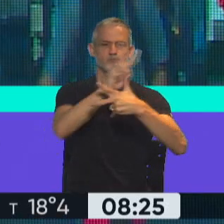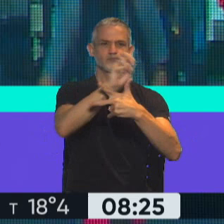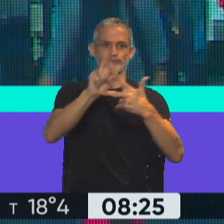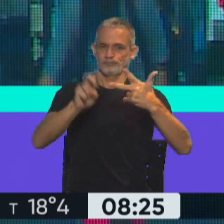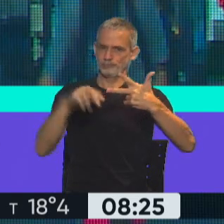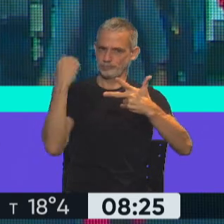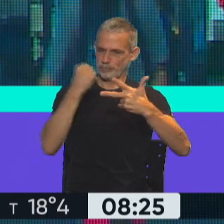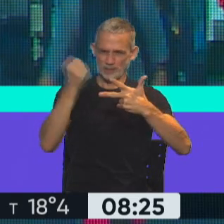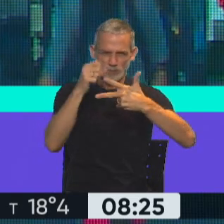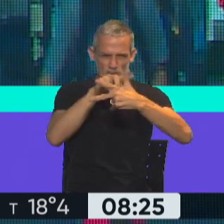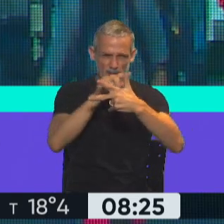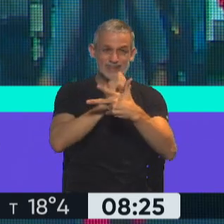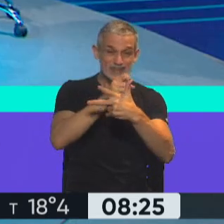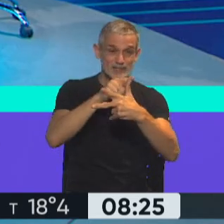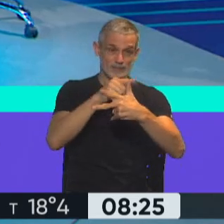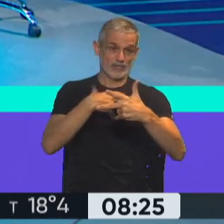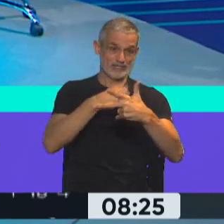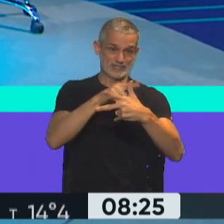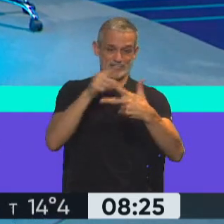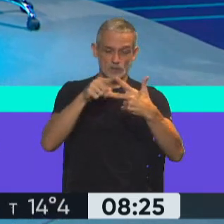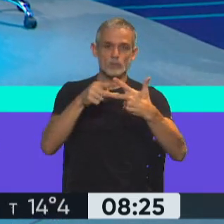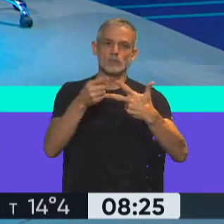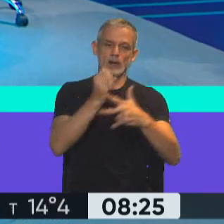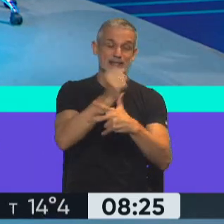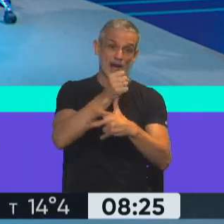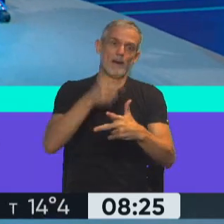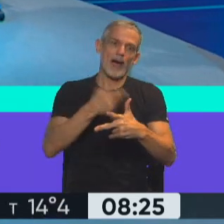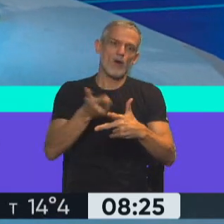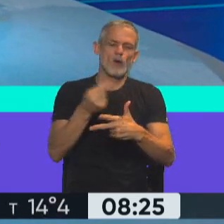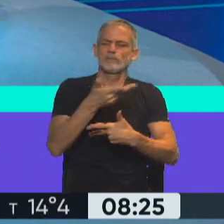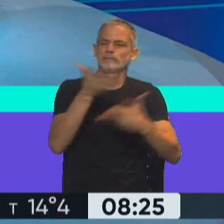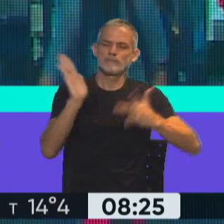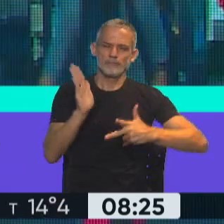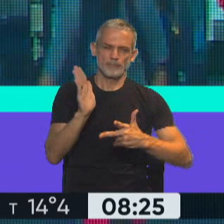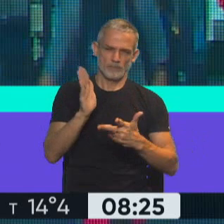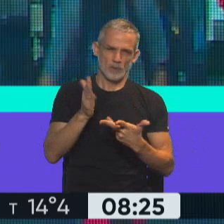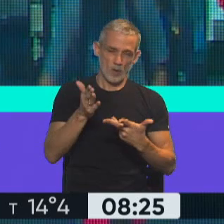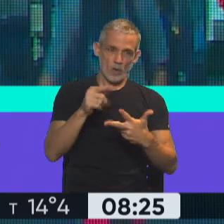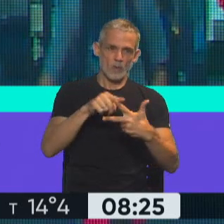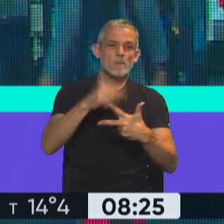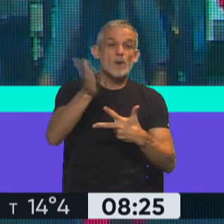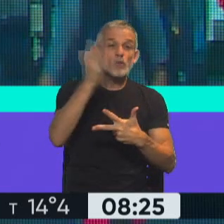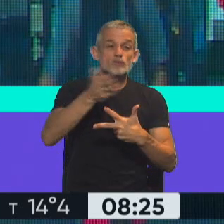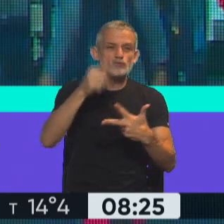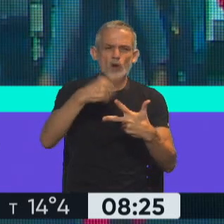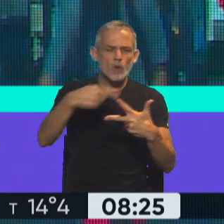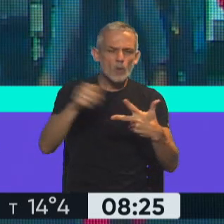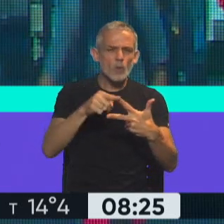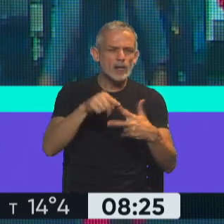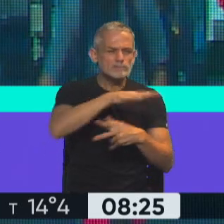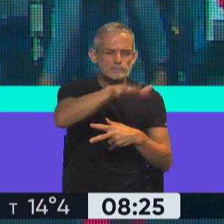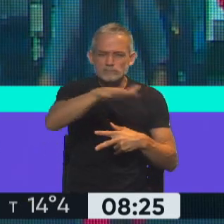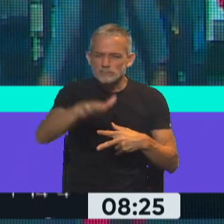que esos son los esquemas que uno tiene que pensar en el sentido del trabajo, en el sentido amplio, ¿sí? La producción, en cuáles son los